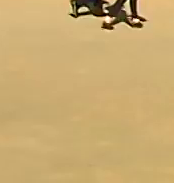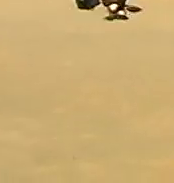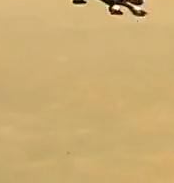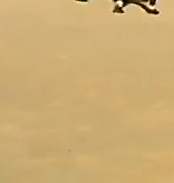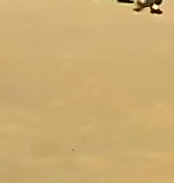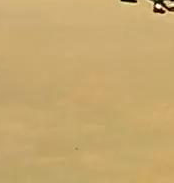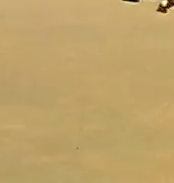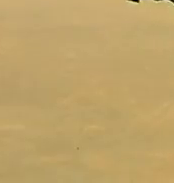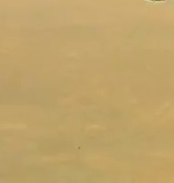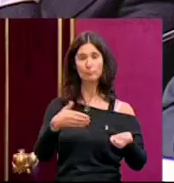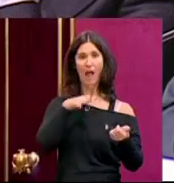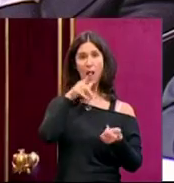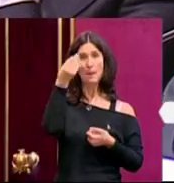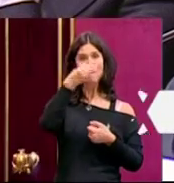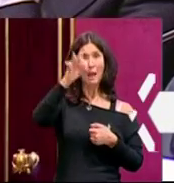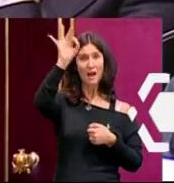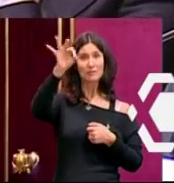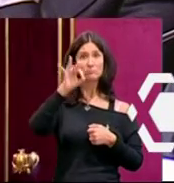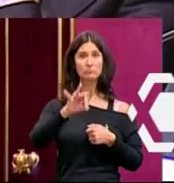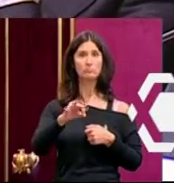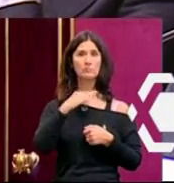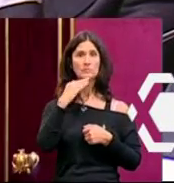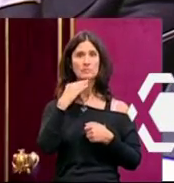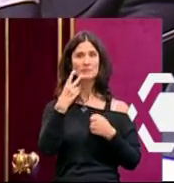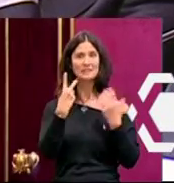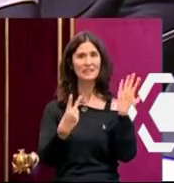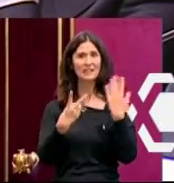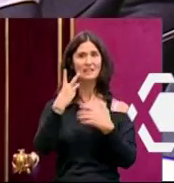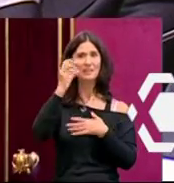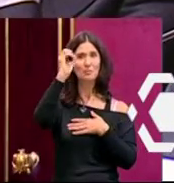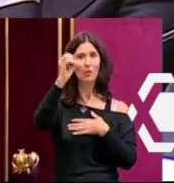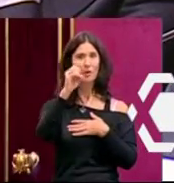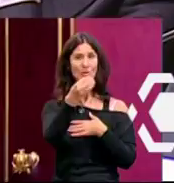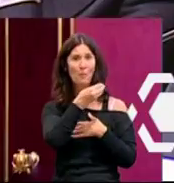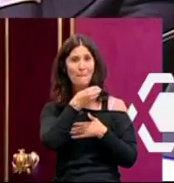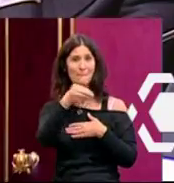de tasa se incrementó un 73% más